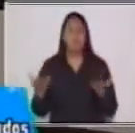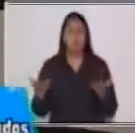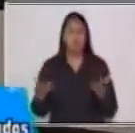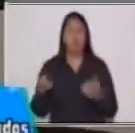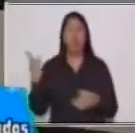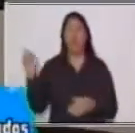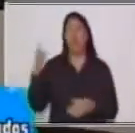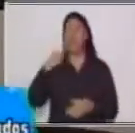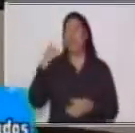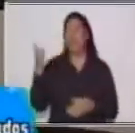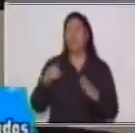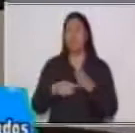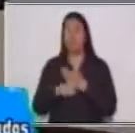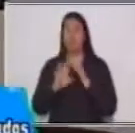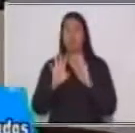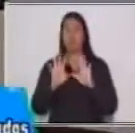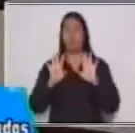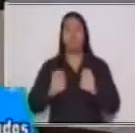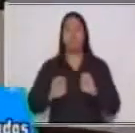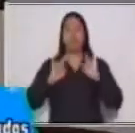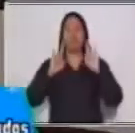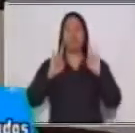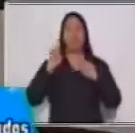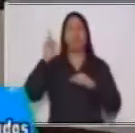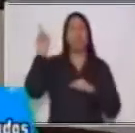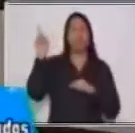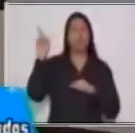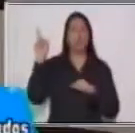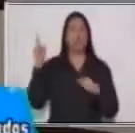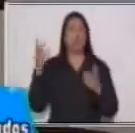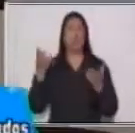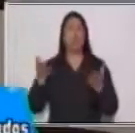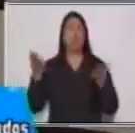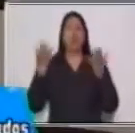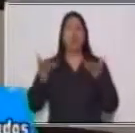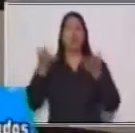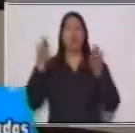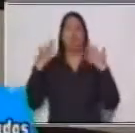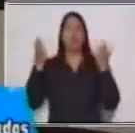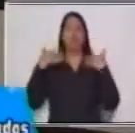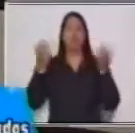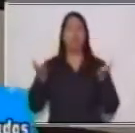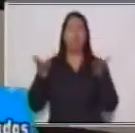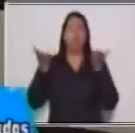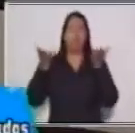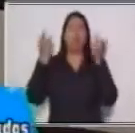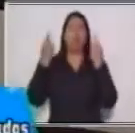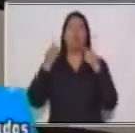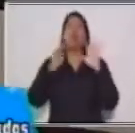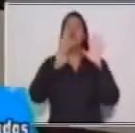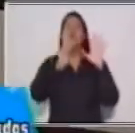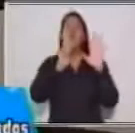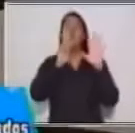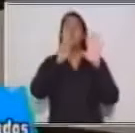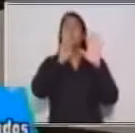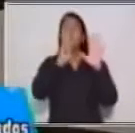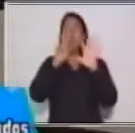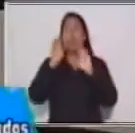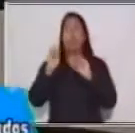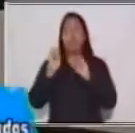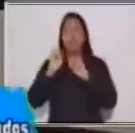en Estados Unidos hay una temperatura de 70 grados Fahrenheit. ¿Cuánto vale en